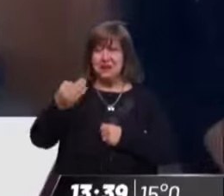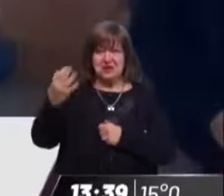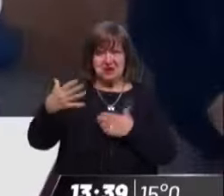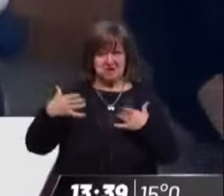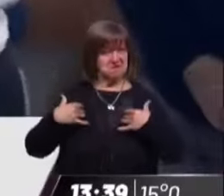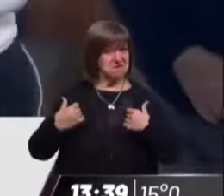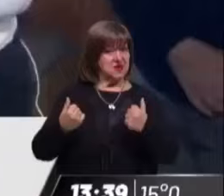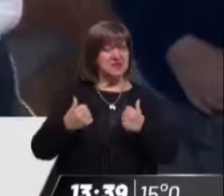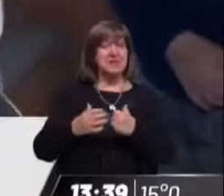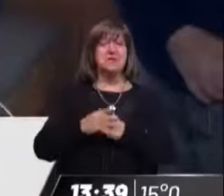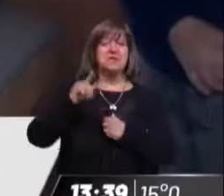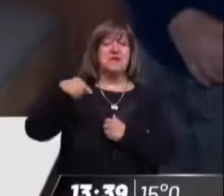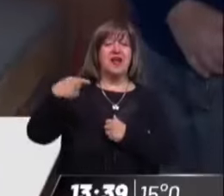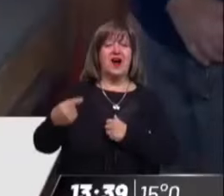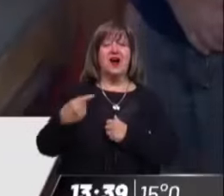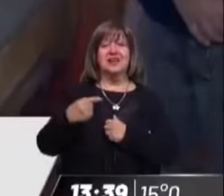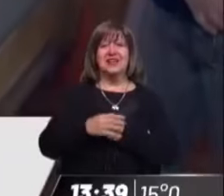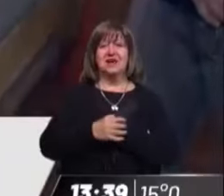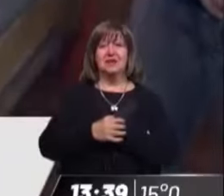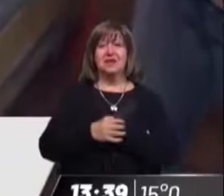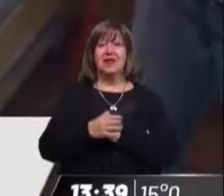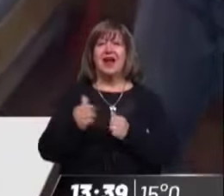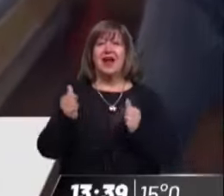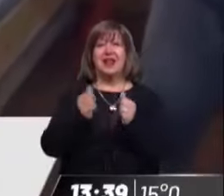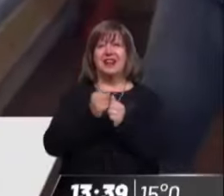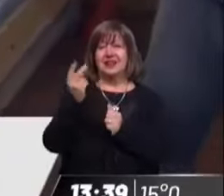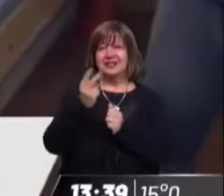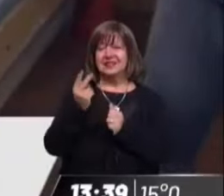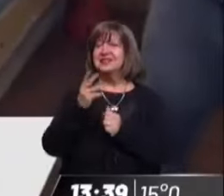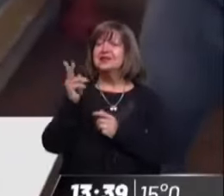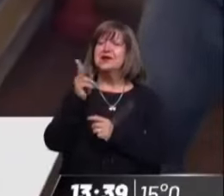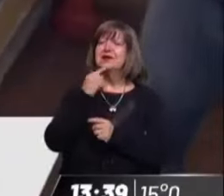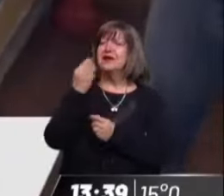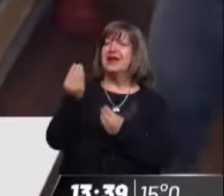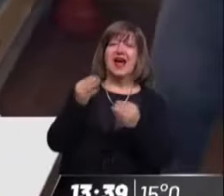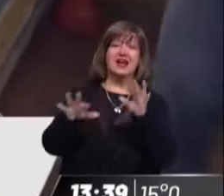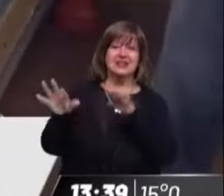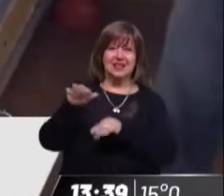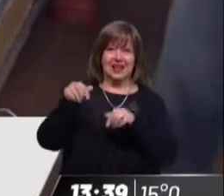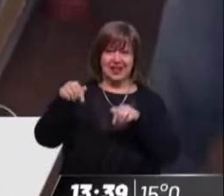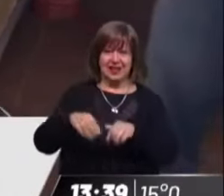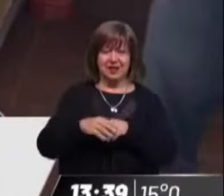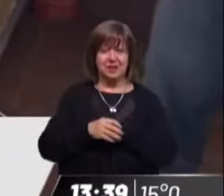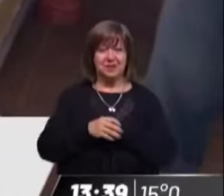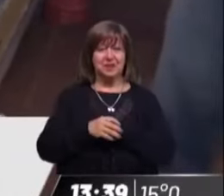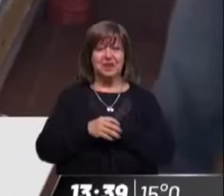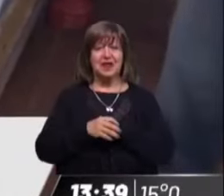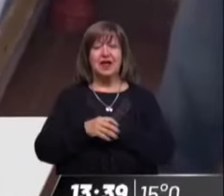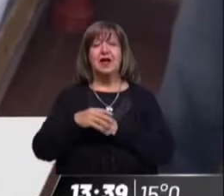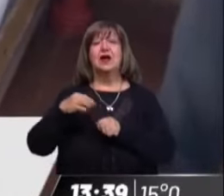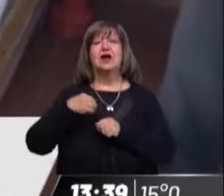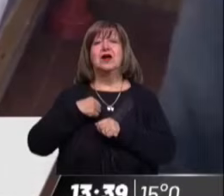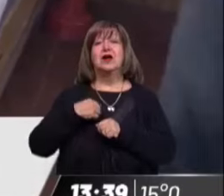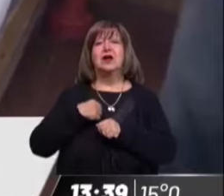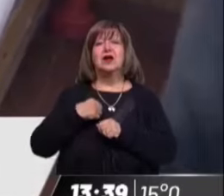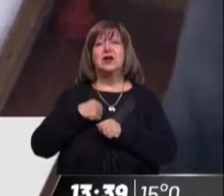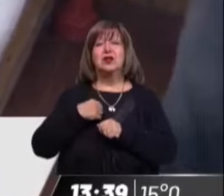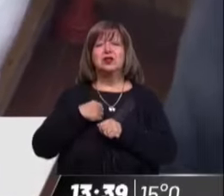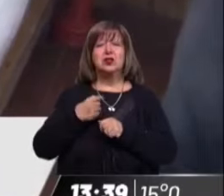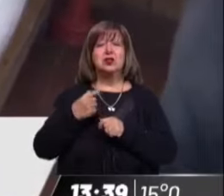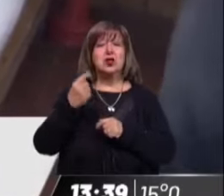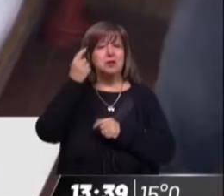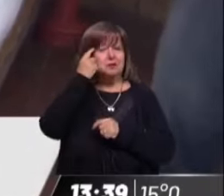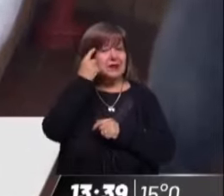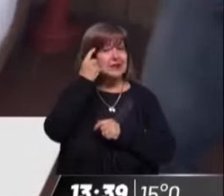chicas. ¿Cómo les va? Bien. Me siento con ustedes. ¿Ustedes qué hacen? Nosotros hacemos entrenamiento cognitivo.